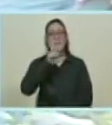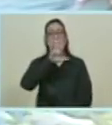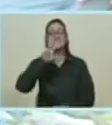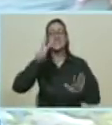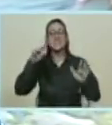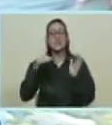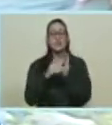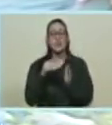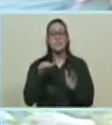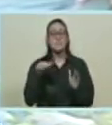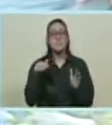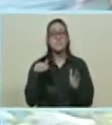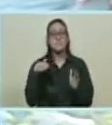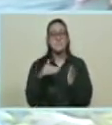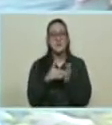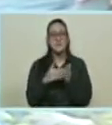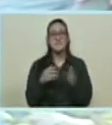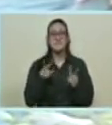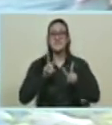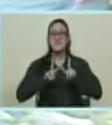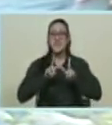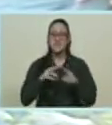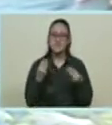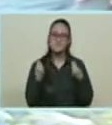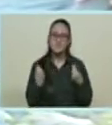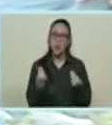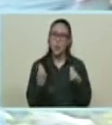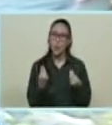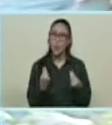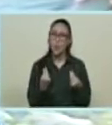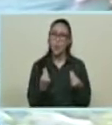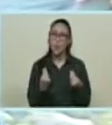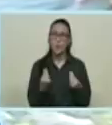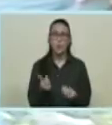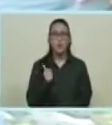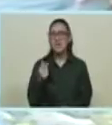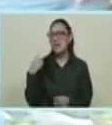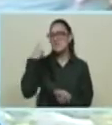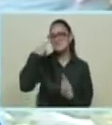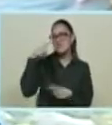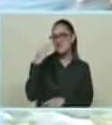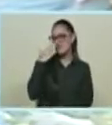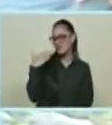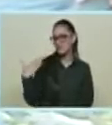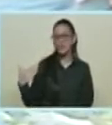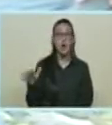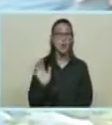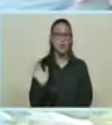572.000 viviendas, pero además de calidad. No estamos hablando de cualquier vivienda, pues,